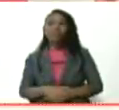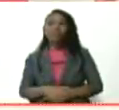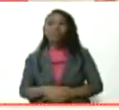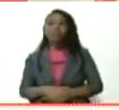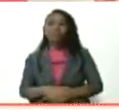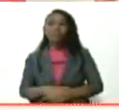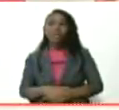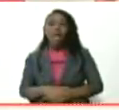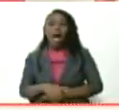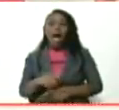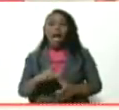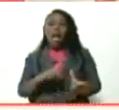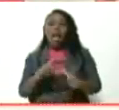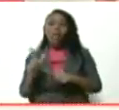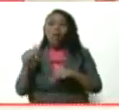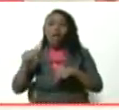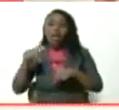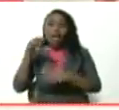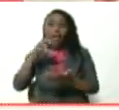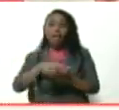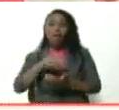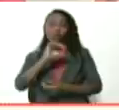ya llevamos aquí en el estado